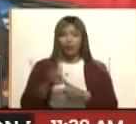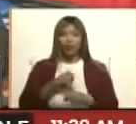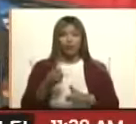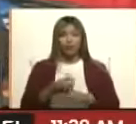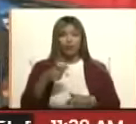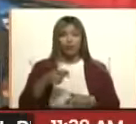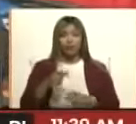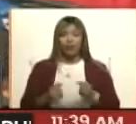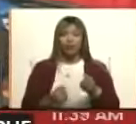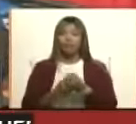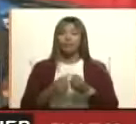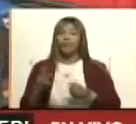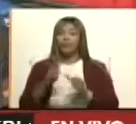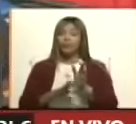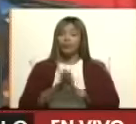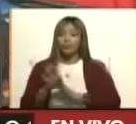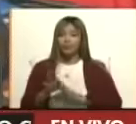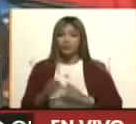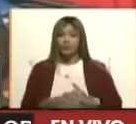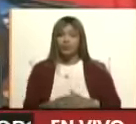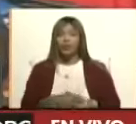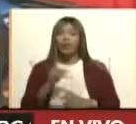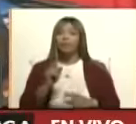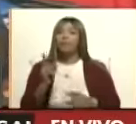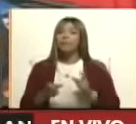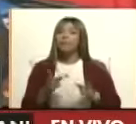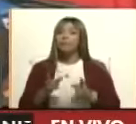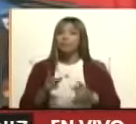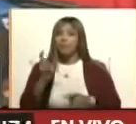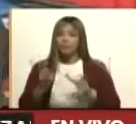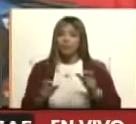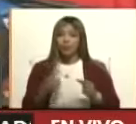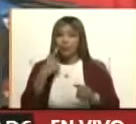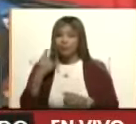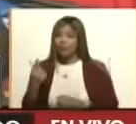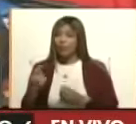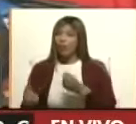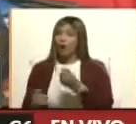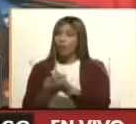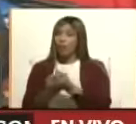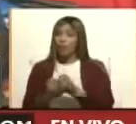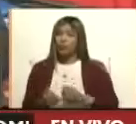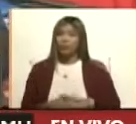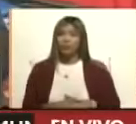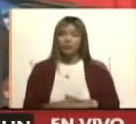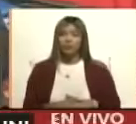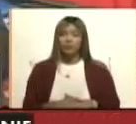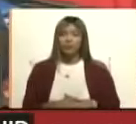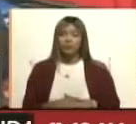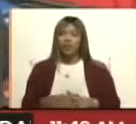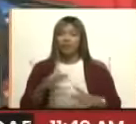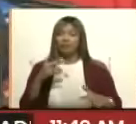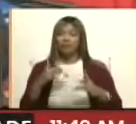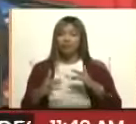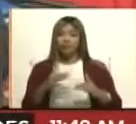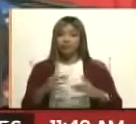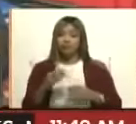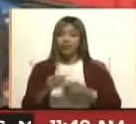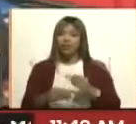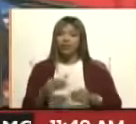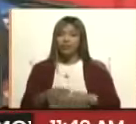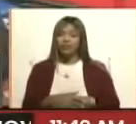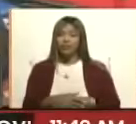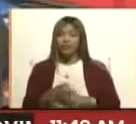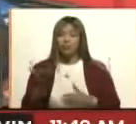los que están en contra. Personas que hemos visto apoyar inclusive la masacre que se ha convertido